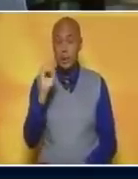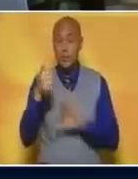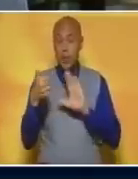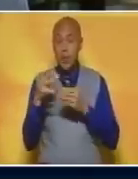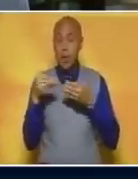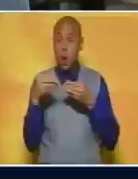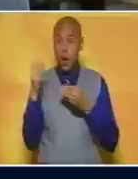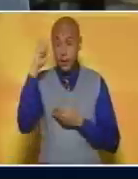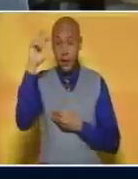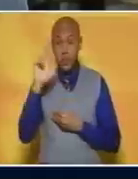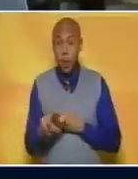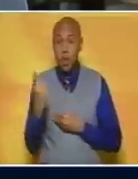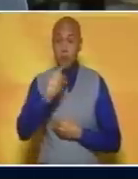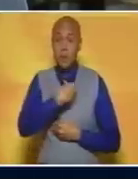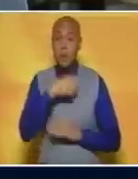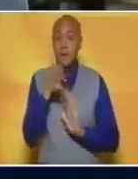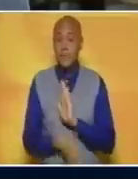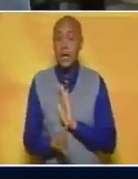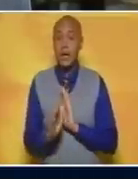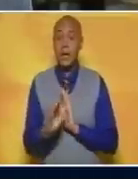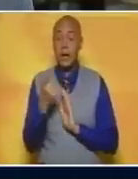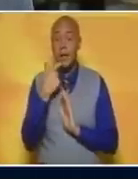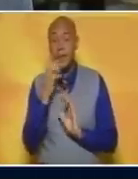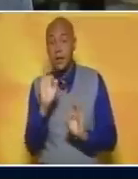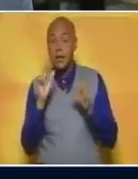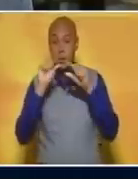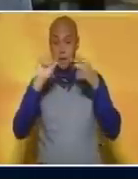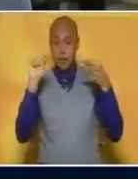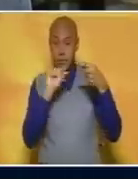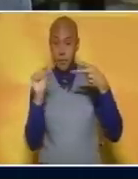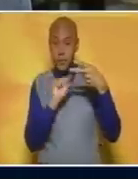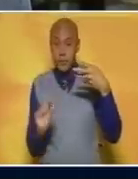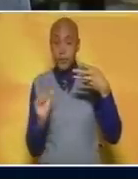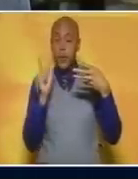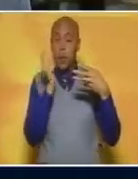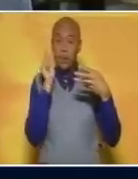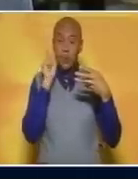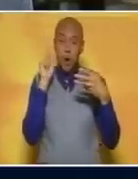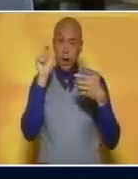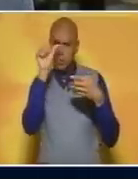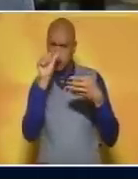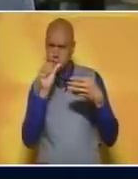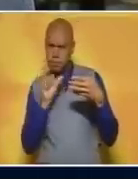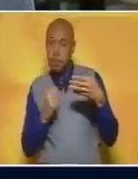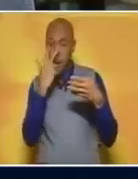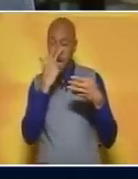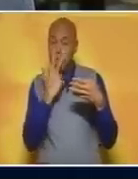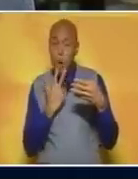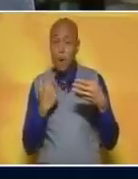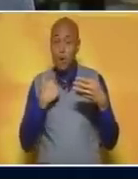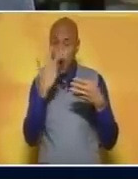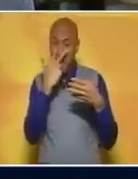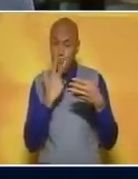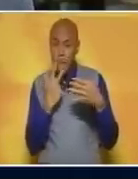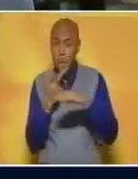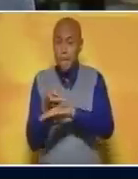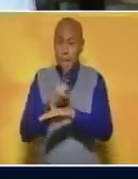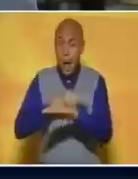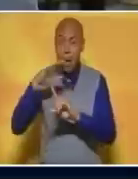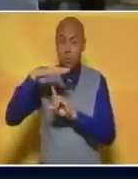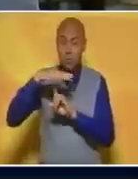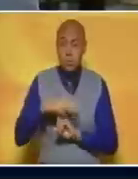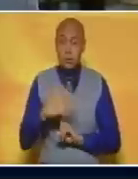diarios y, por supuesto, de acuerdo a los indicadores de los organismos que miden la pobreza, estamos en pobreza extrema. Si